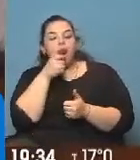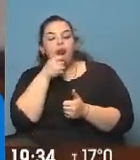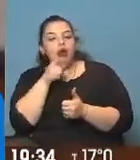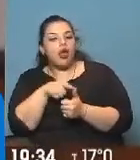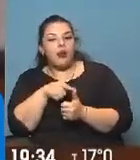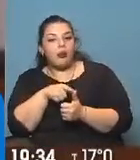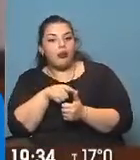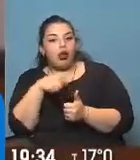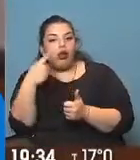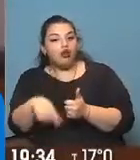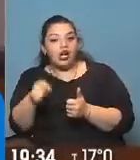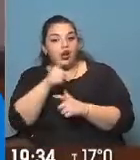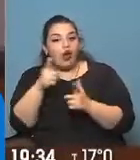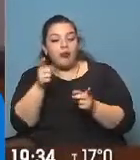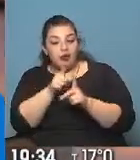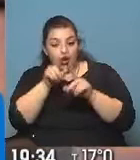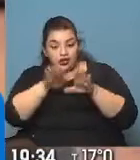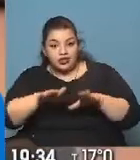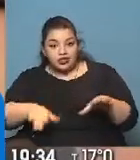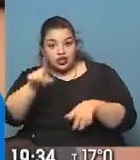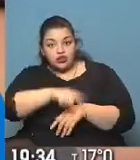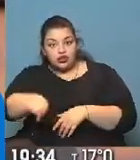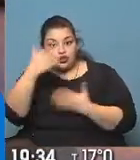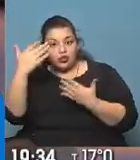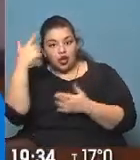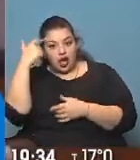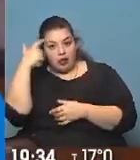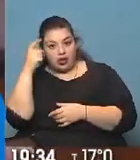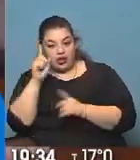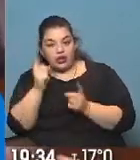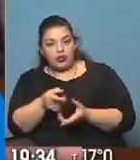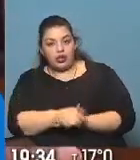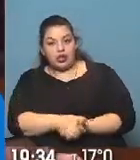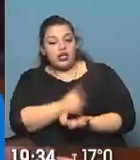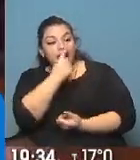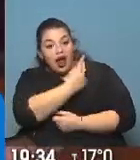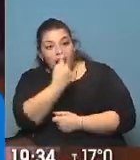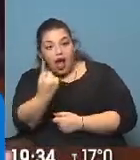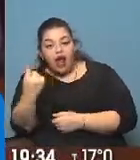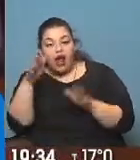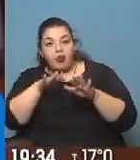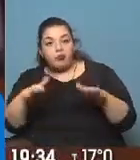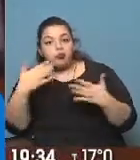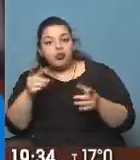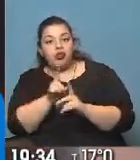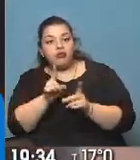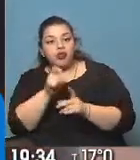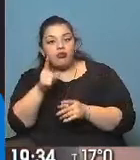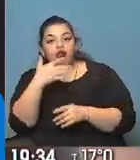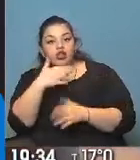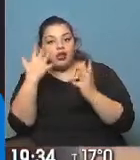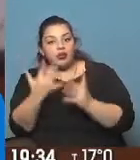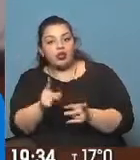tangible para que de los más chicos aprendan sí y que cada chico pueda seguir su patrón matemático guiado por el docente